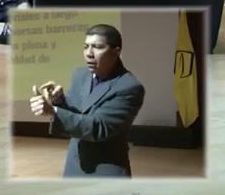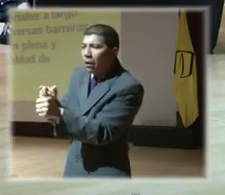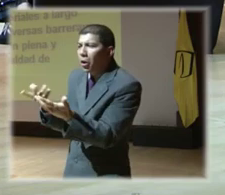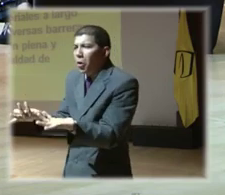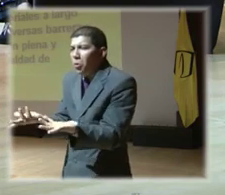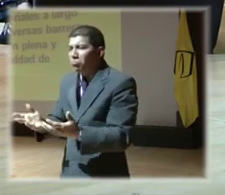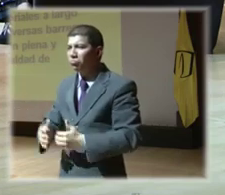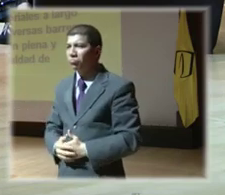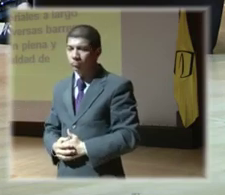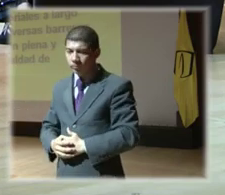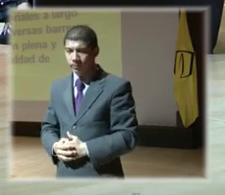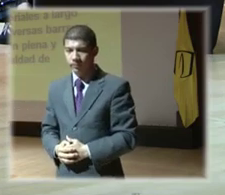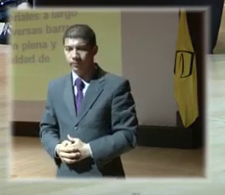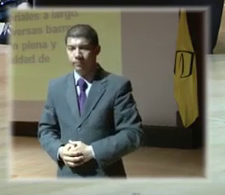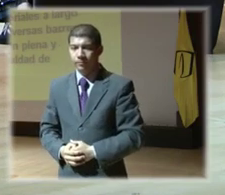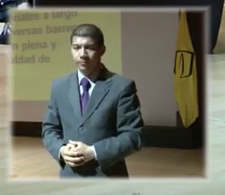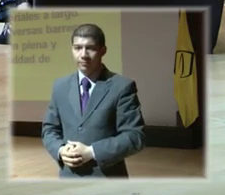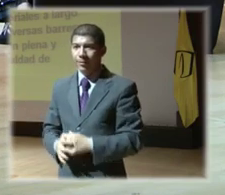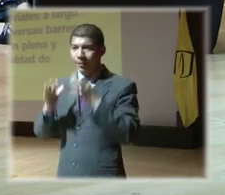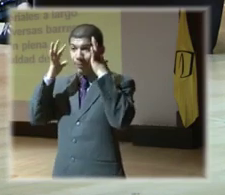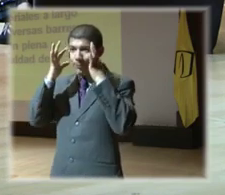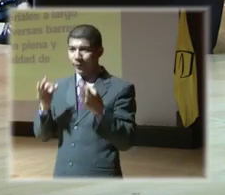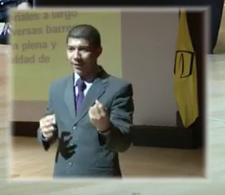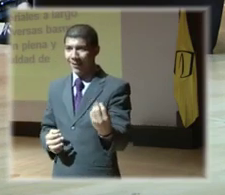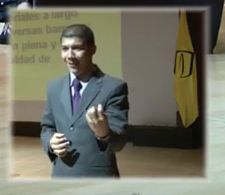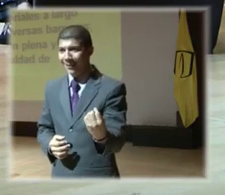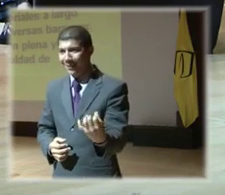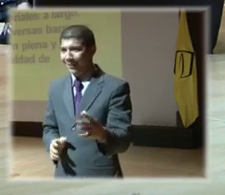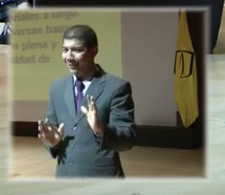Pues yo no conozco casos, pero ustedes en la clínica quizás sí.